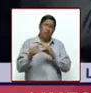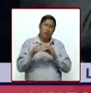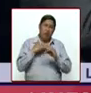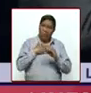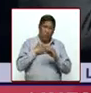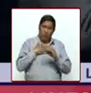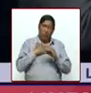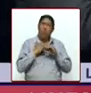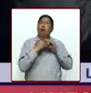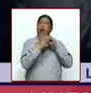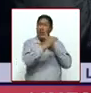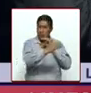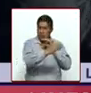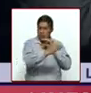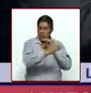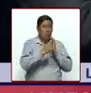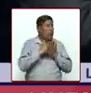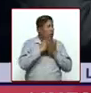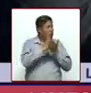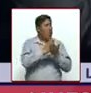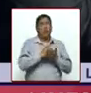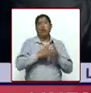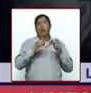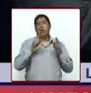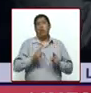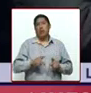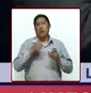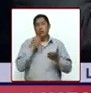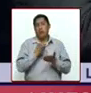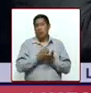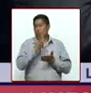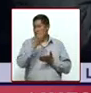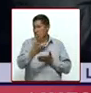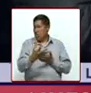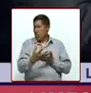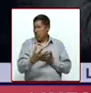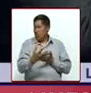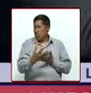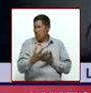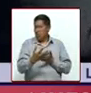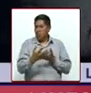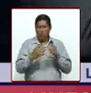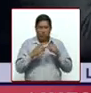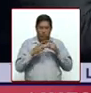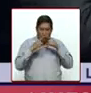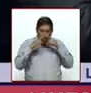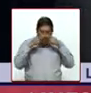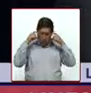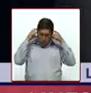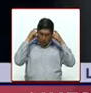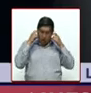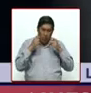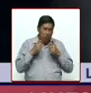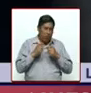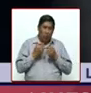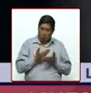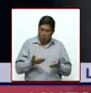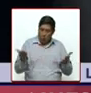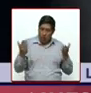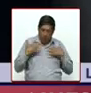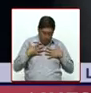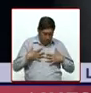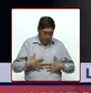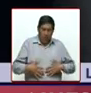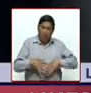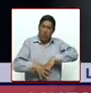Rotary para ayudar a esta gente comprando kits para los bomberos voluntarios, pues ha sido